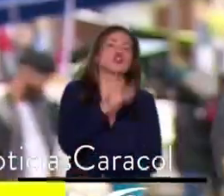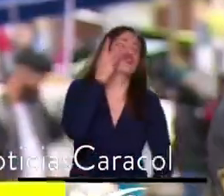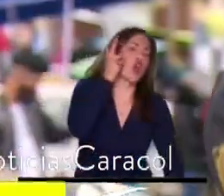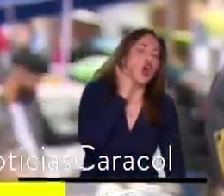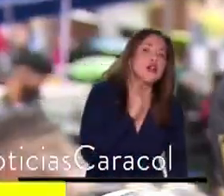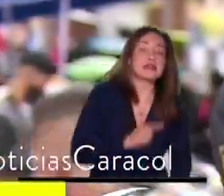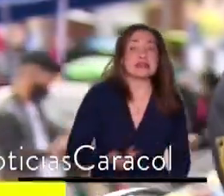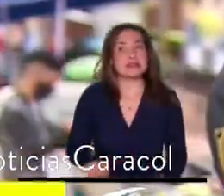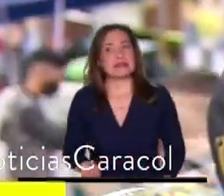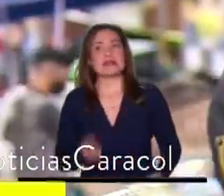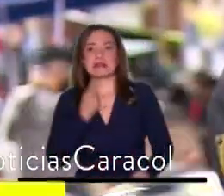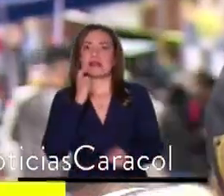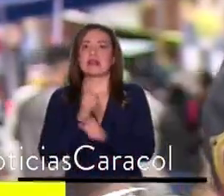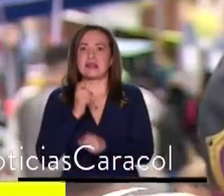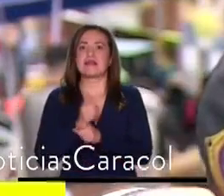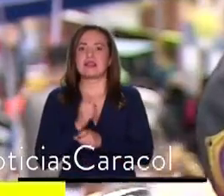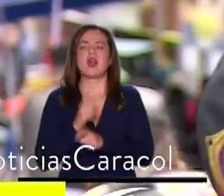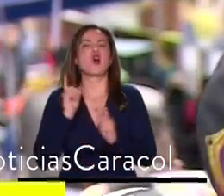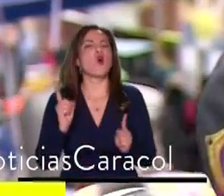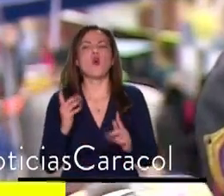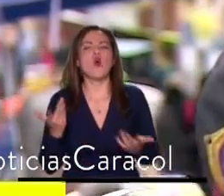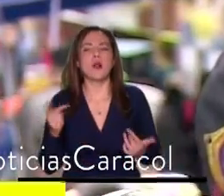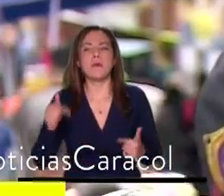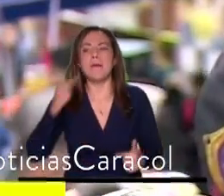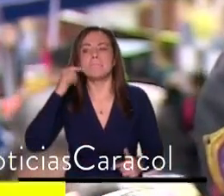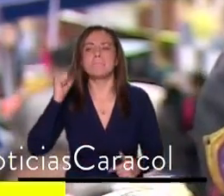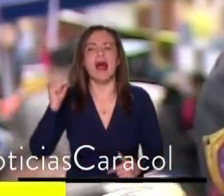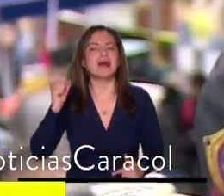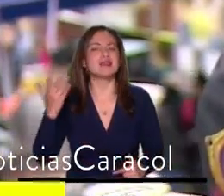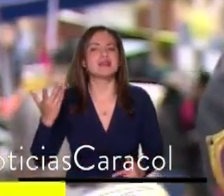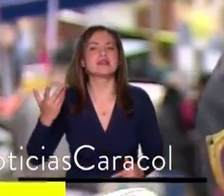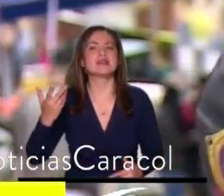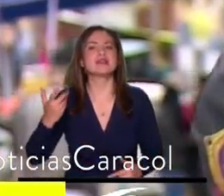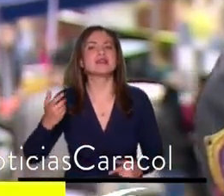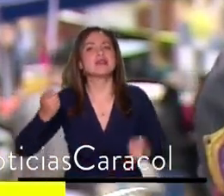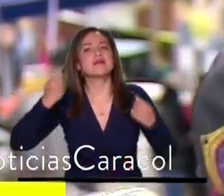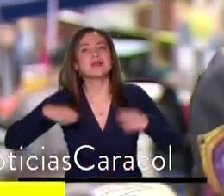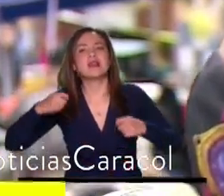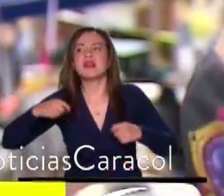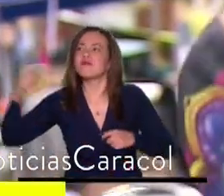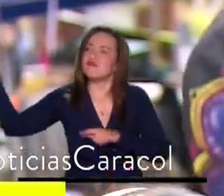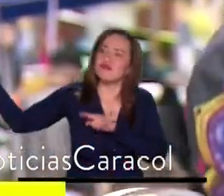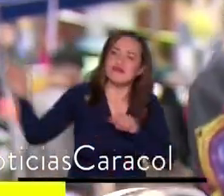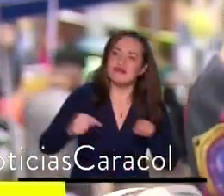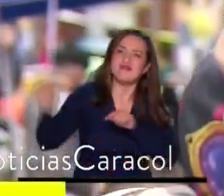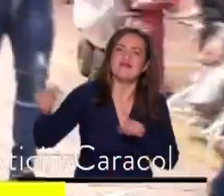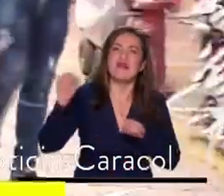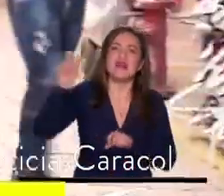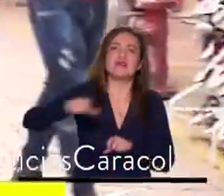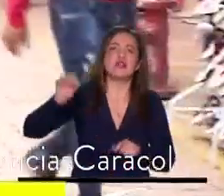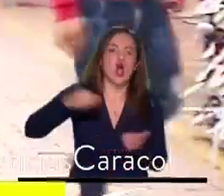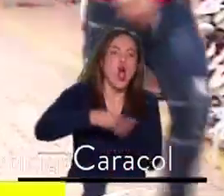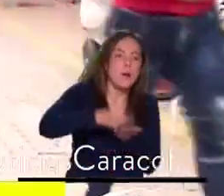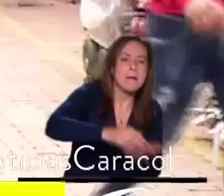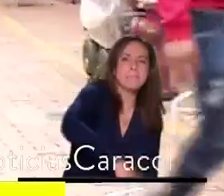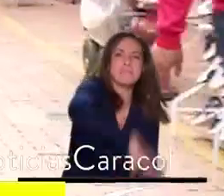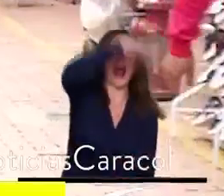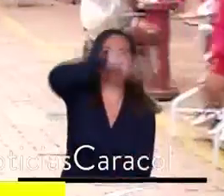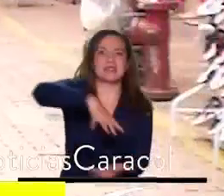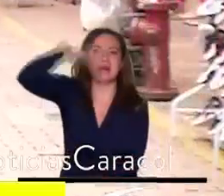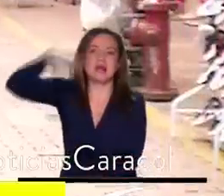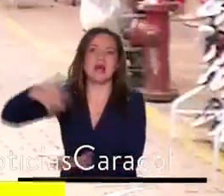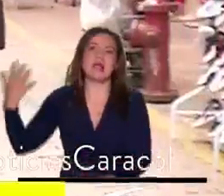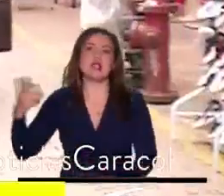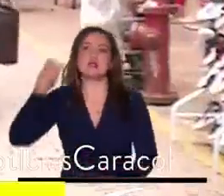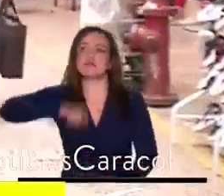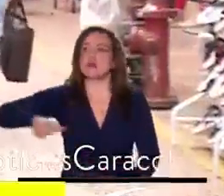porque la gente aquí más que todo se vende es para la gente que viene a comprar por mayor. Entonces es difícil porque la gente no va a